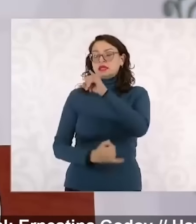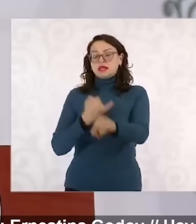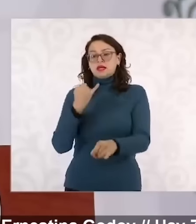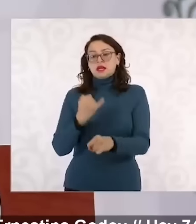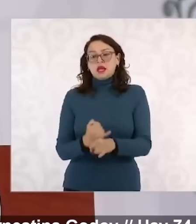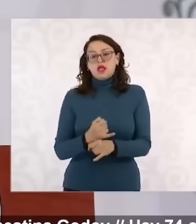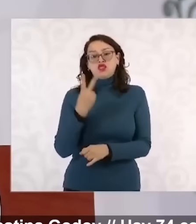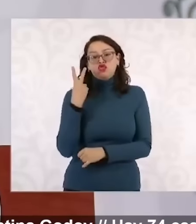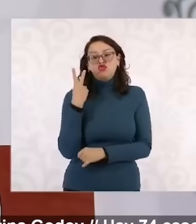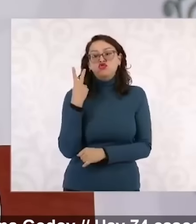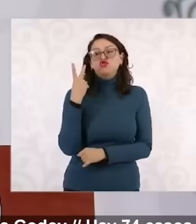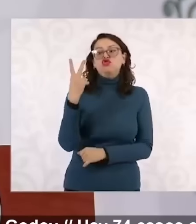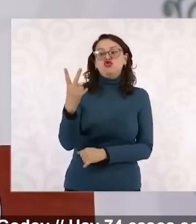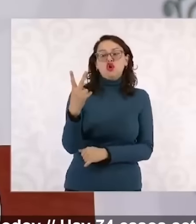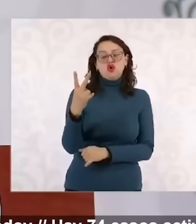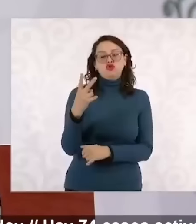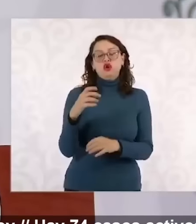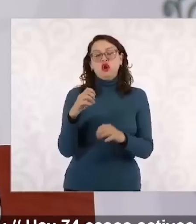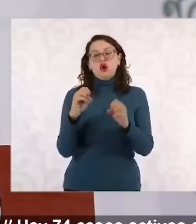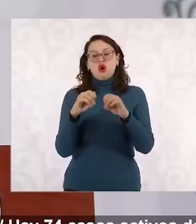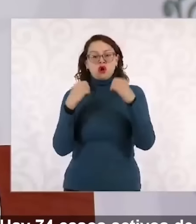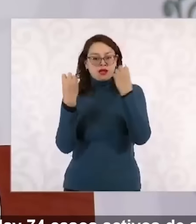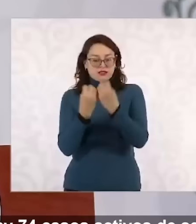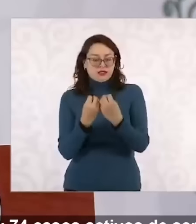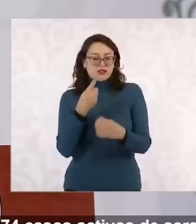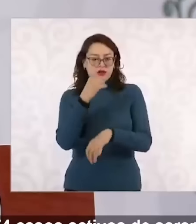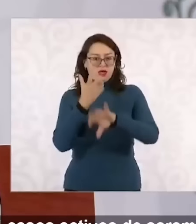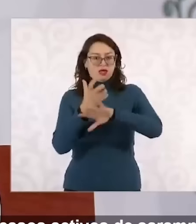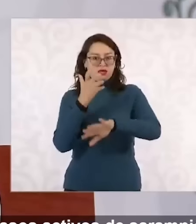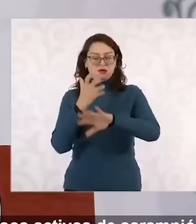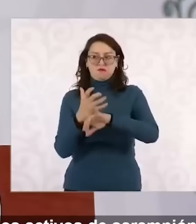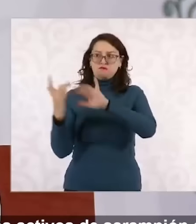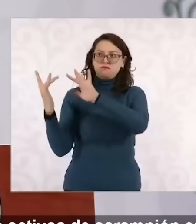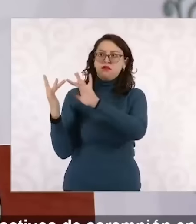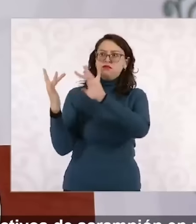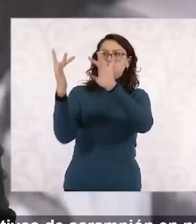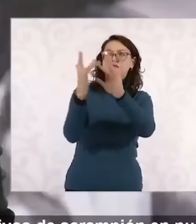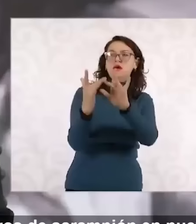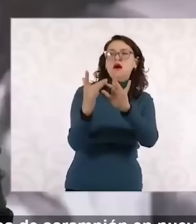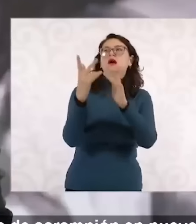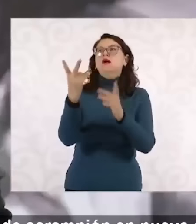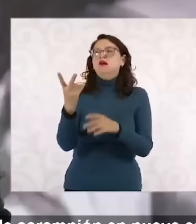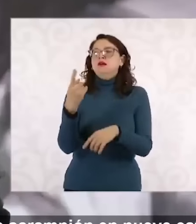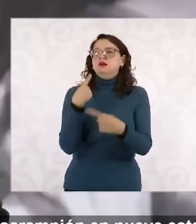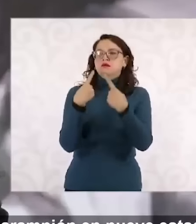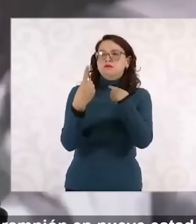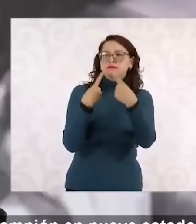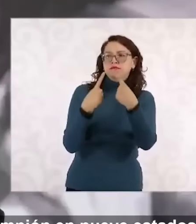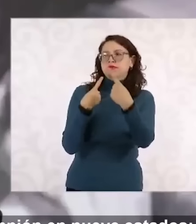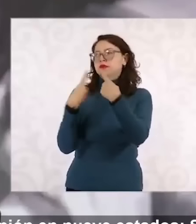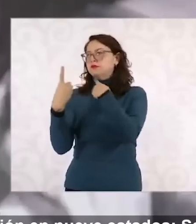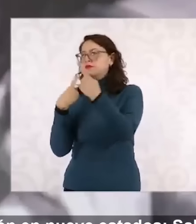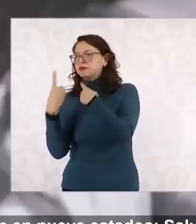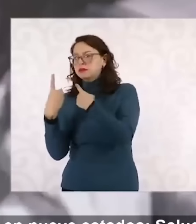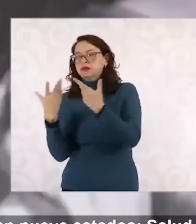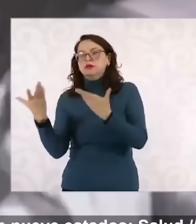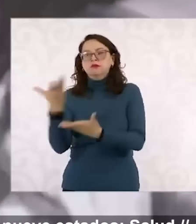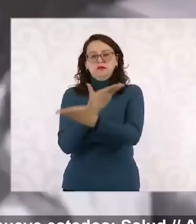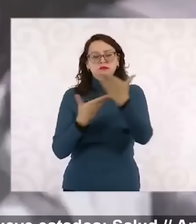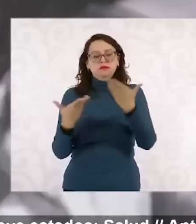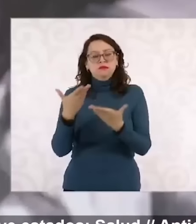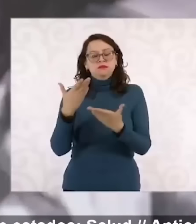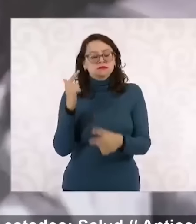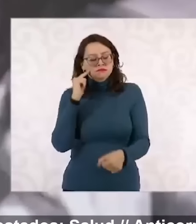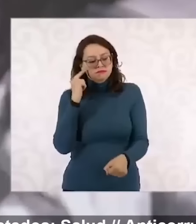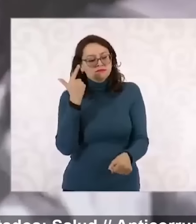OFAC del Departamento del Tesoro de Estados Unidos. Esta colaboración permite fortalecer la capacidad del Estado mexicano en la